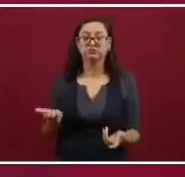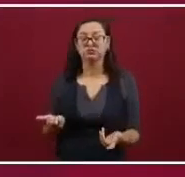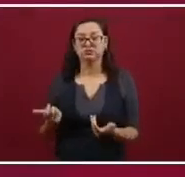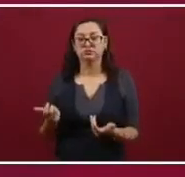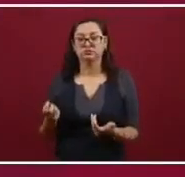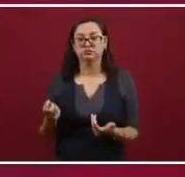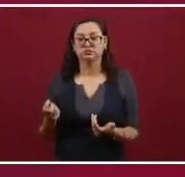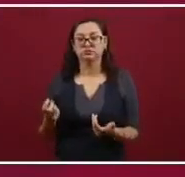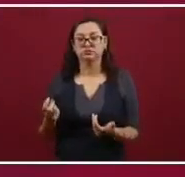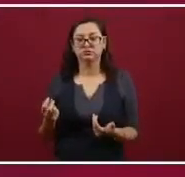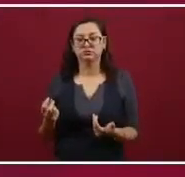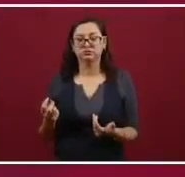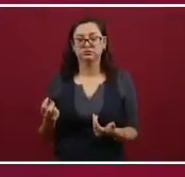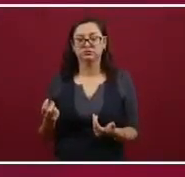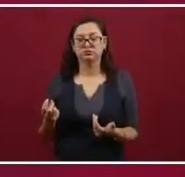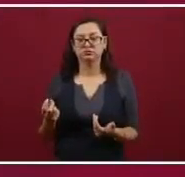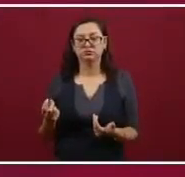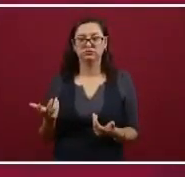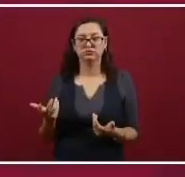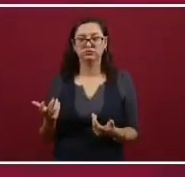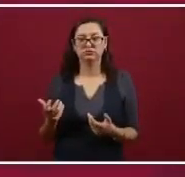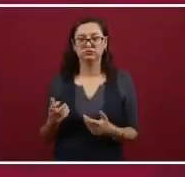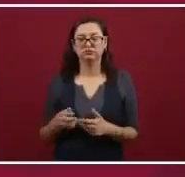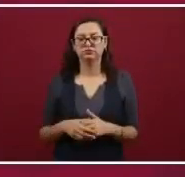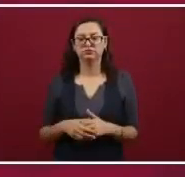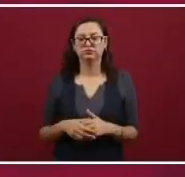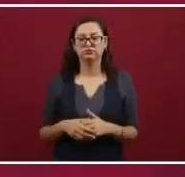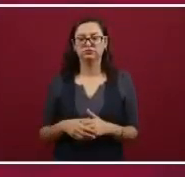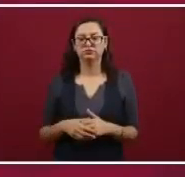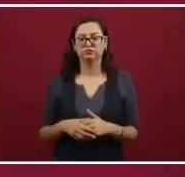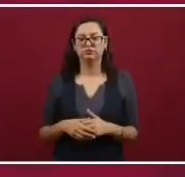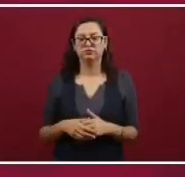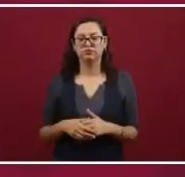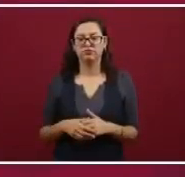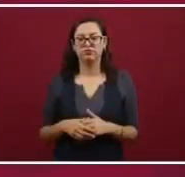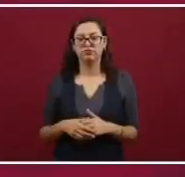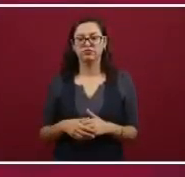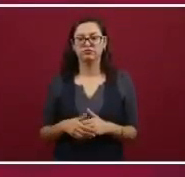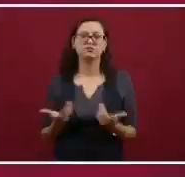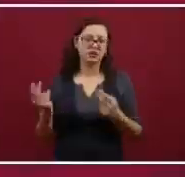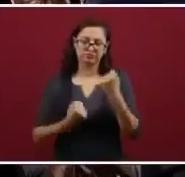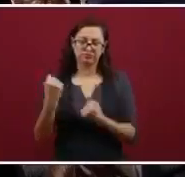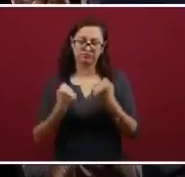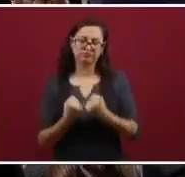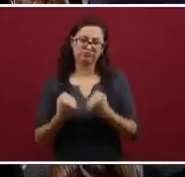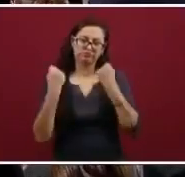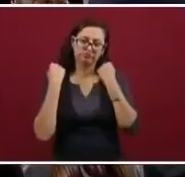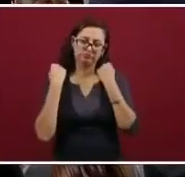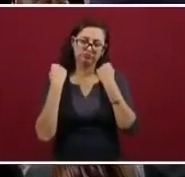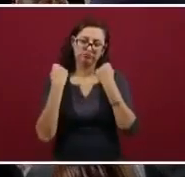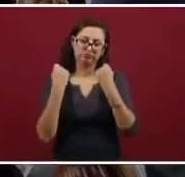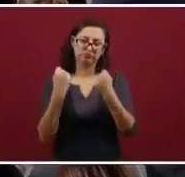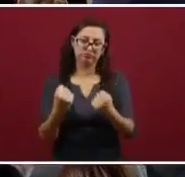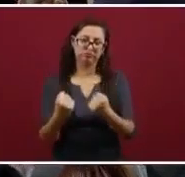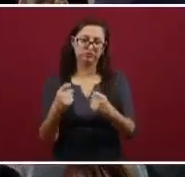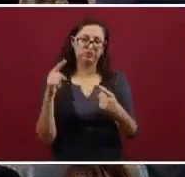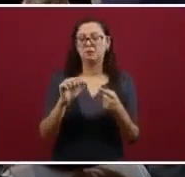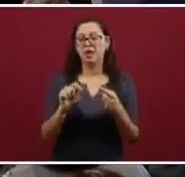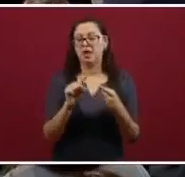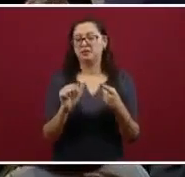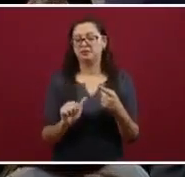transportar, tienen que tardar en comunicarse por carretera de Mazatlán, que